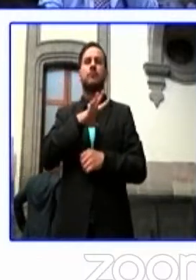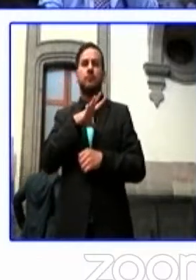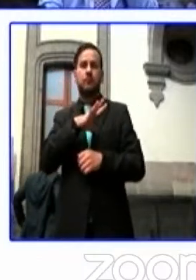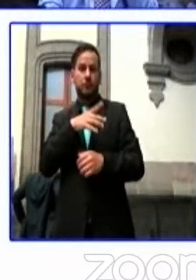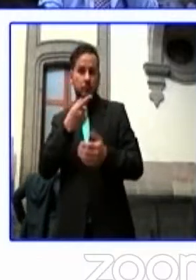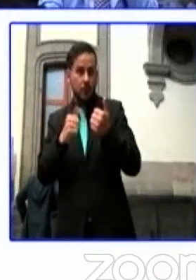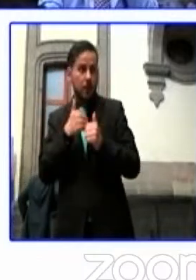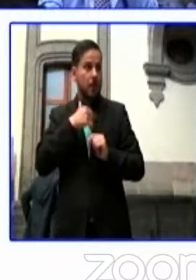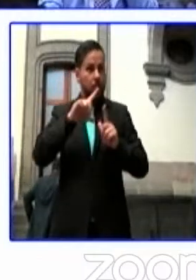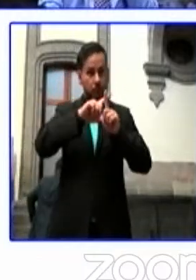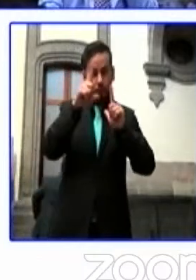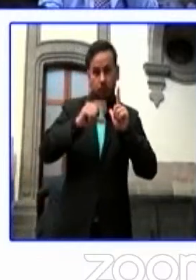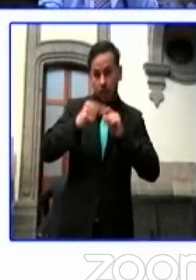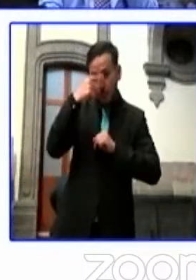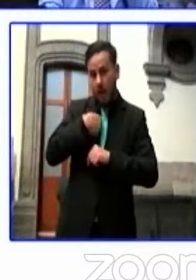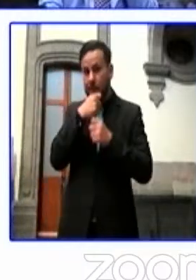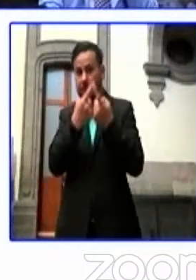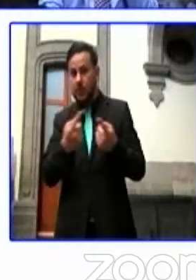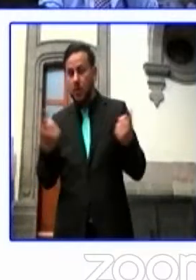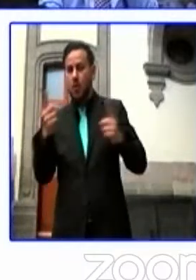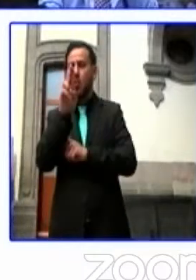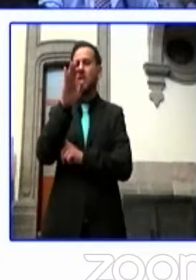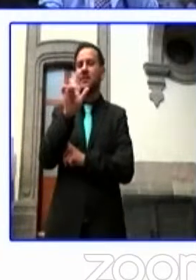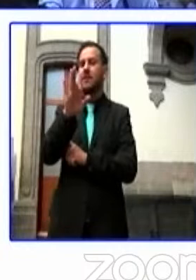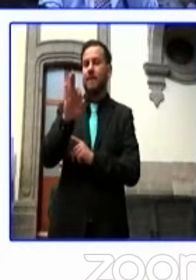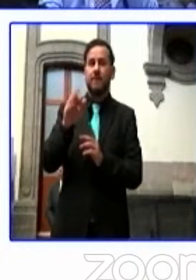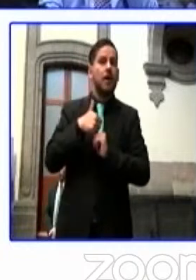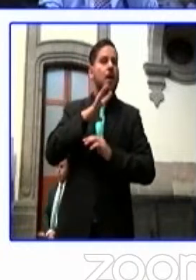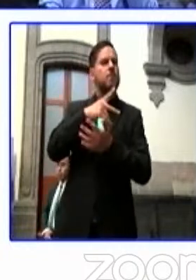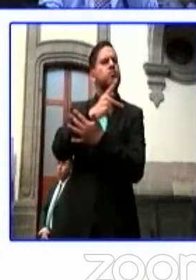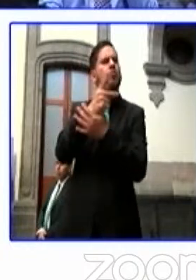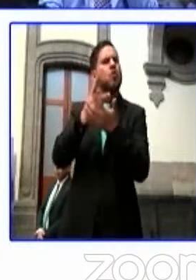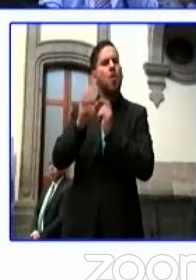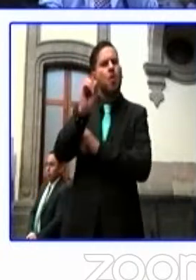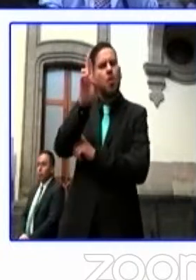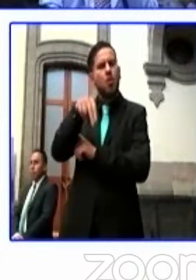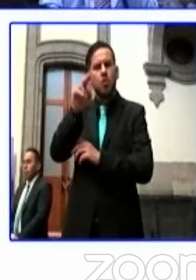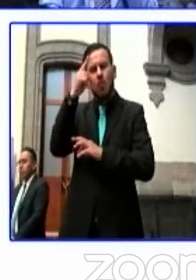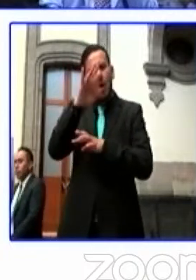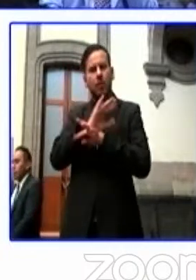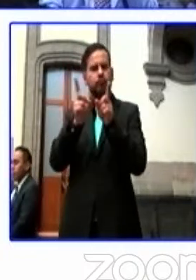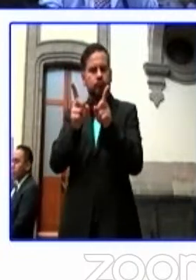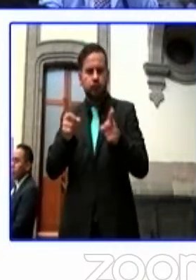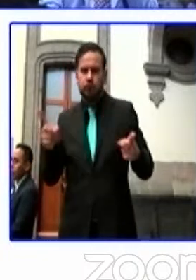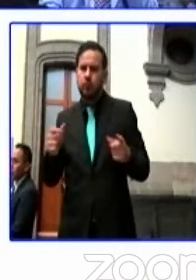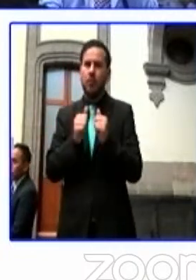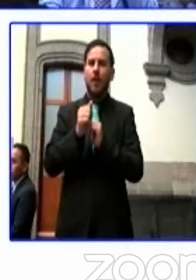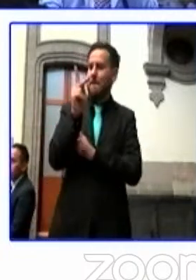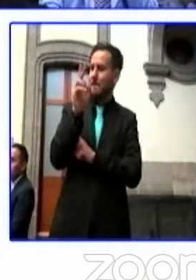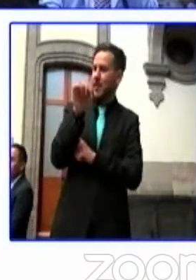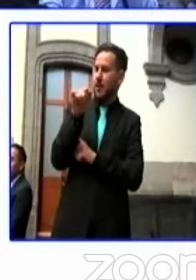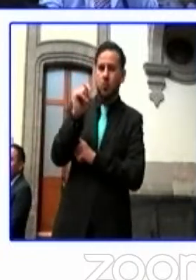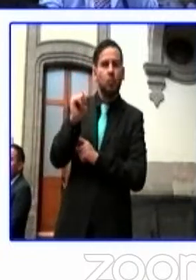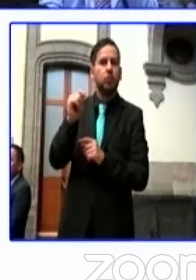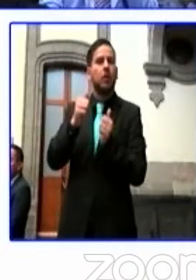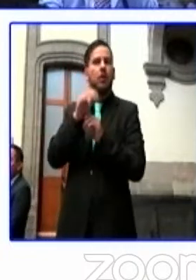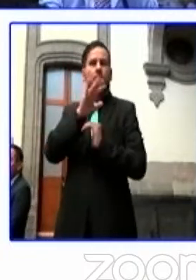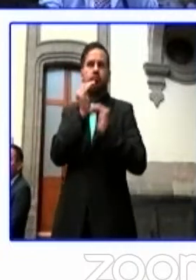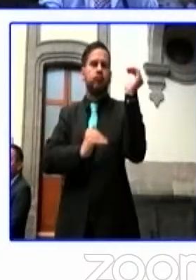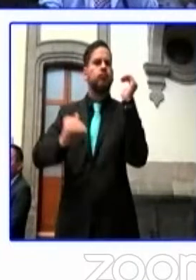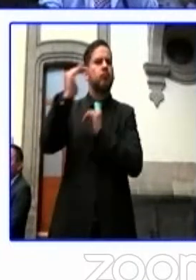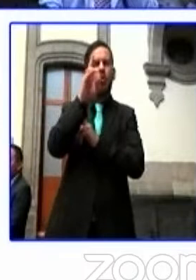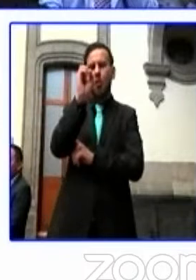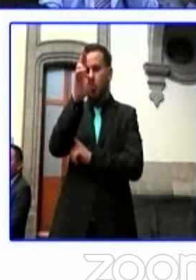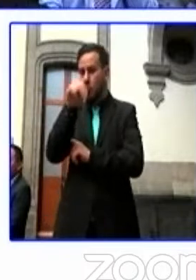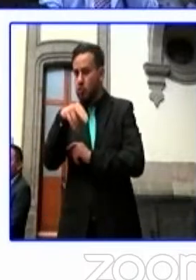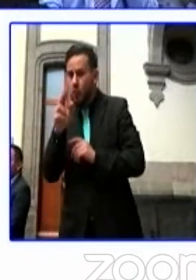Unidas para la Infancia, UNICEF, el Programa de las Naciones Unidas para el Desarrollo, PNUD, y el Alto Comisionado de las Naciones